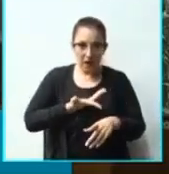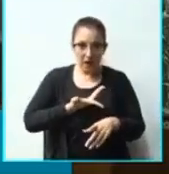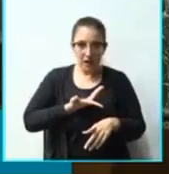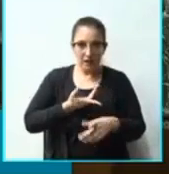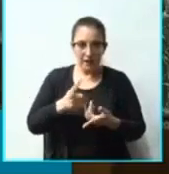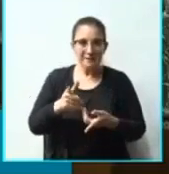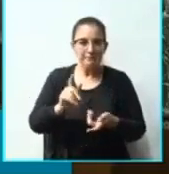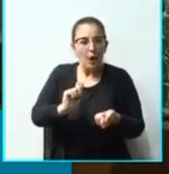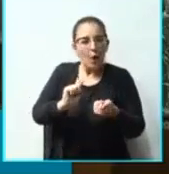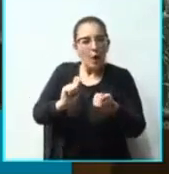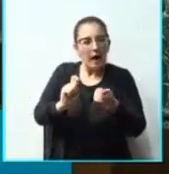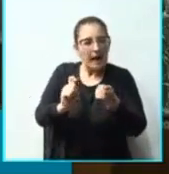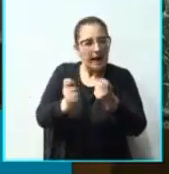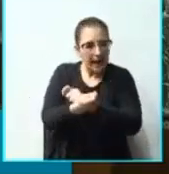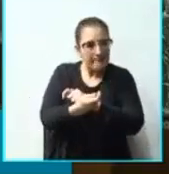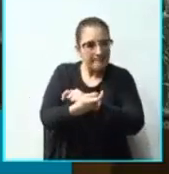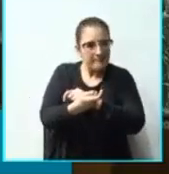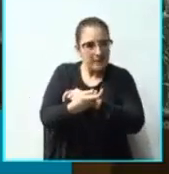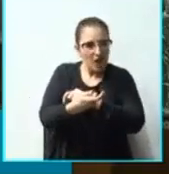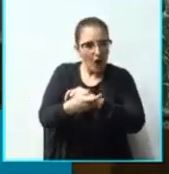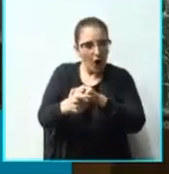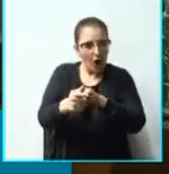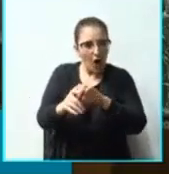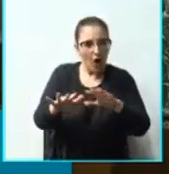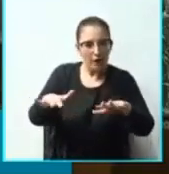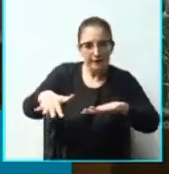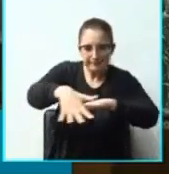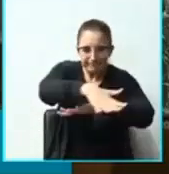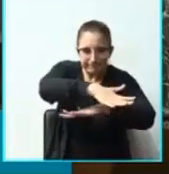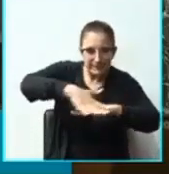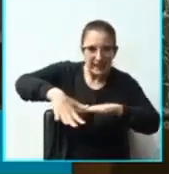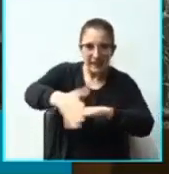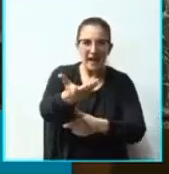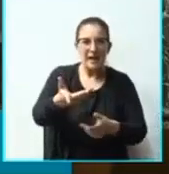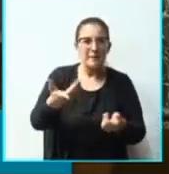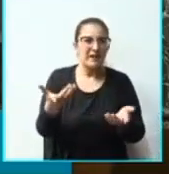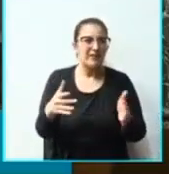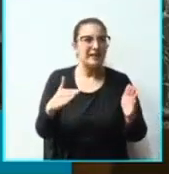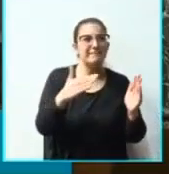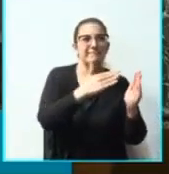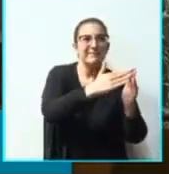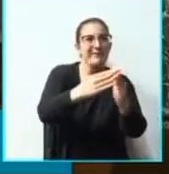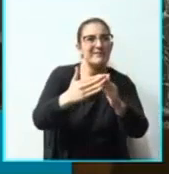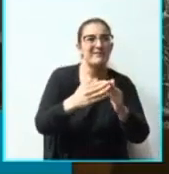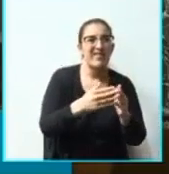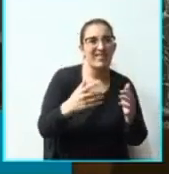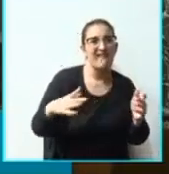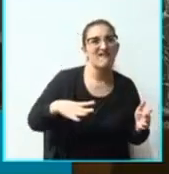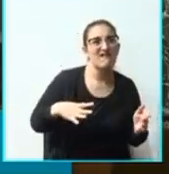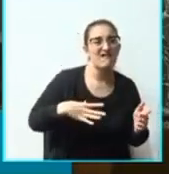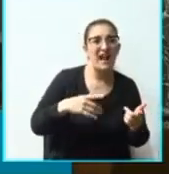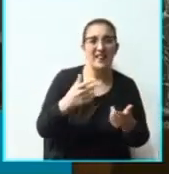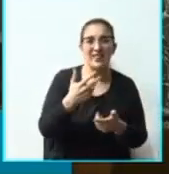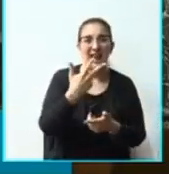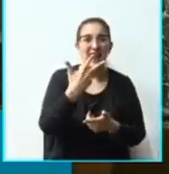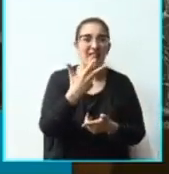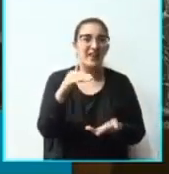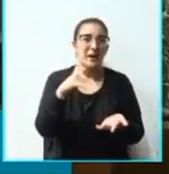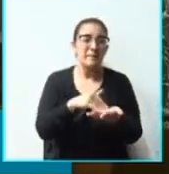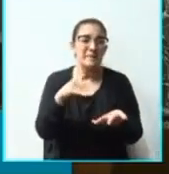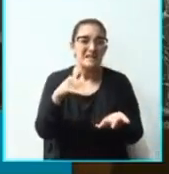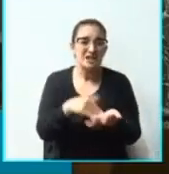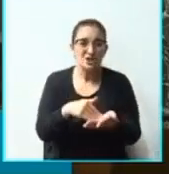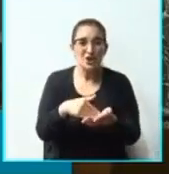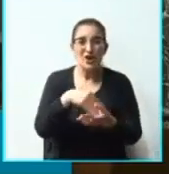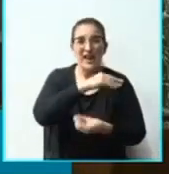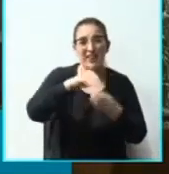reforma urbana integral para terminar con el hacinamiento, con la falta de vivienda que hoy padecemos, 3,5 millones de familias sin vivienda o